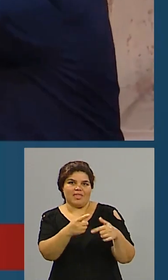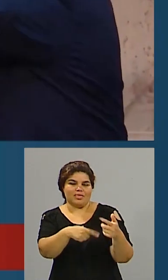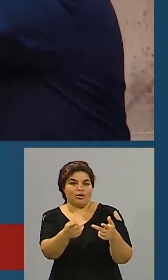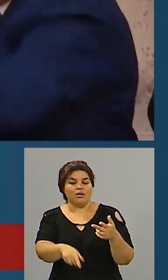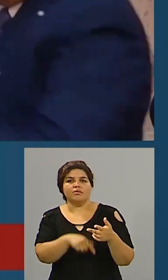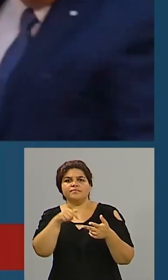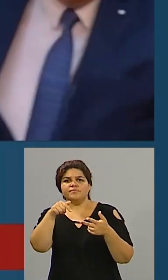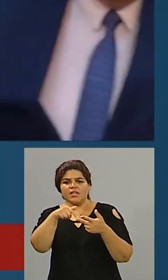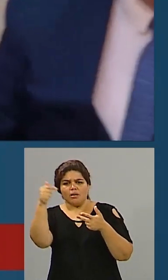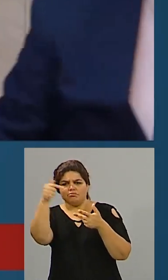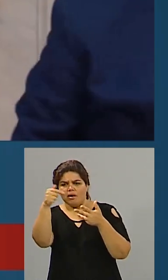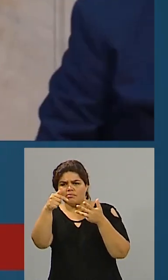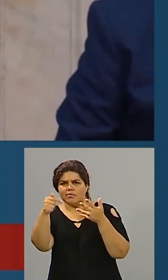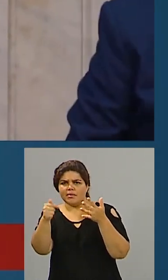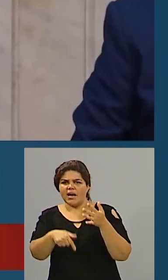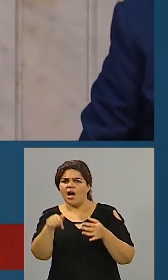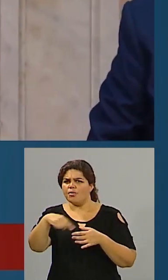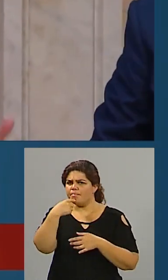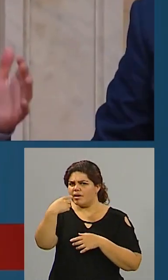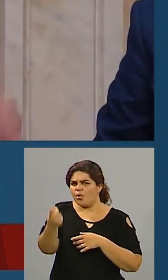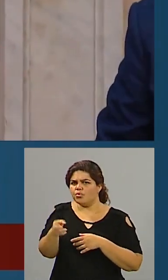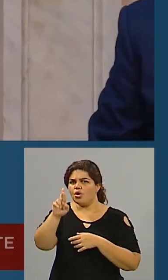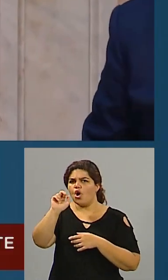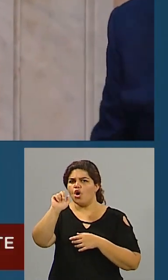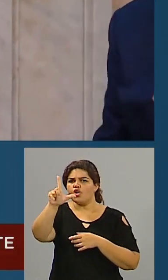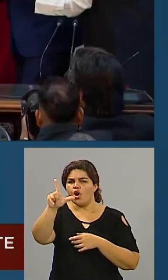el rol ahora de Mauricio Macri, Hugo?